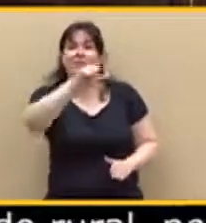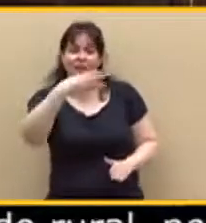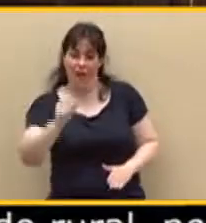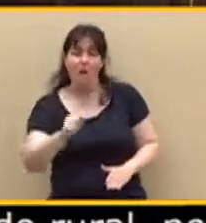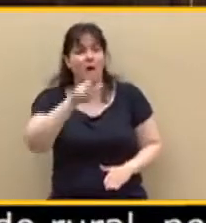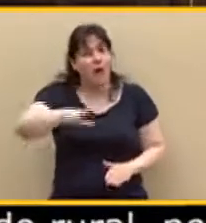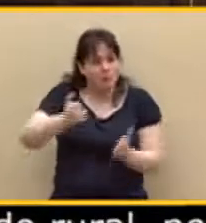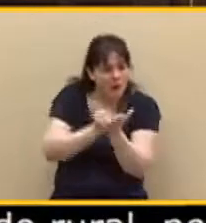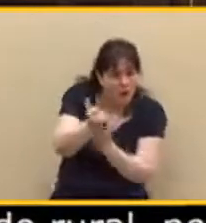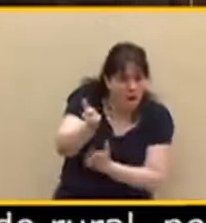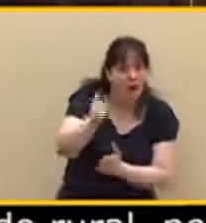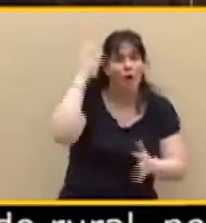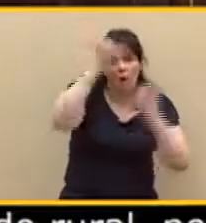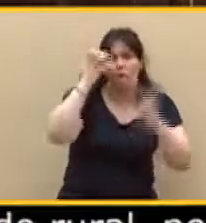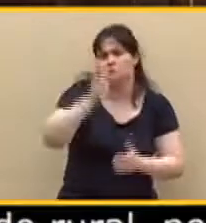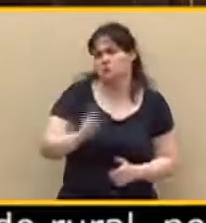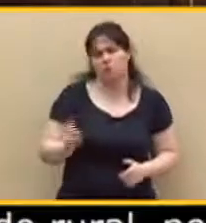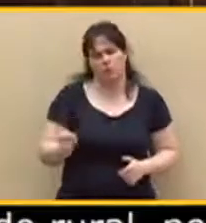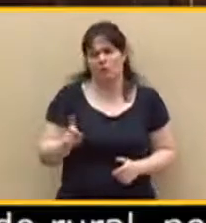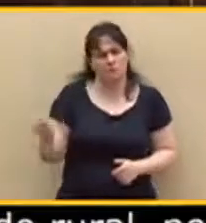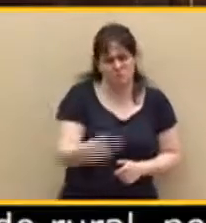de la Casa de Alba.